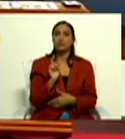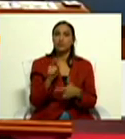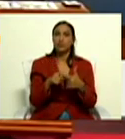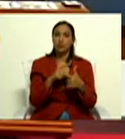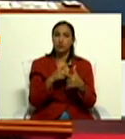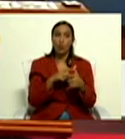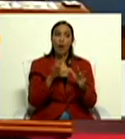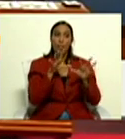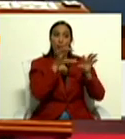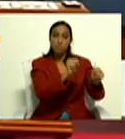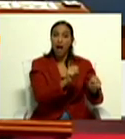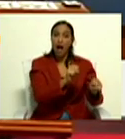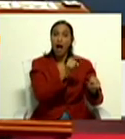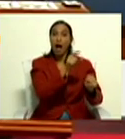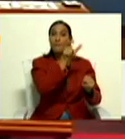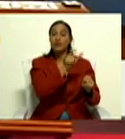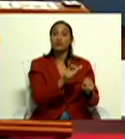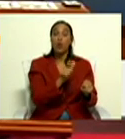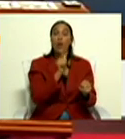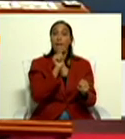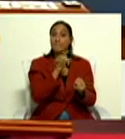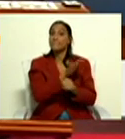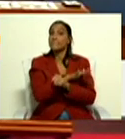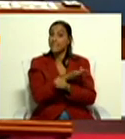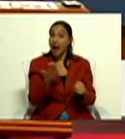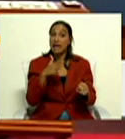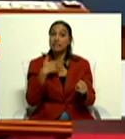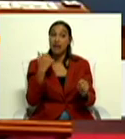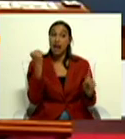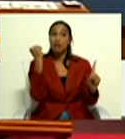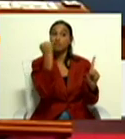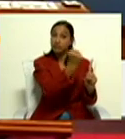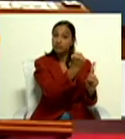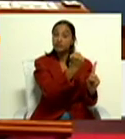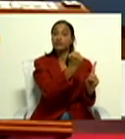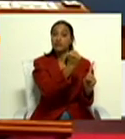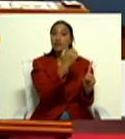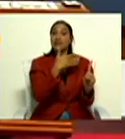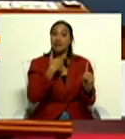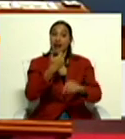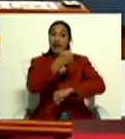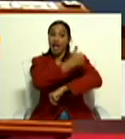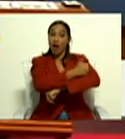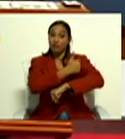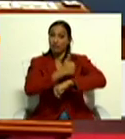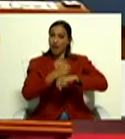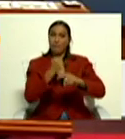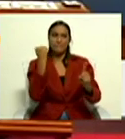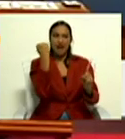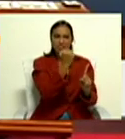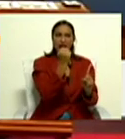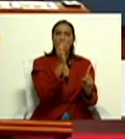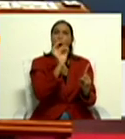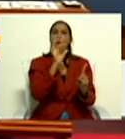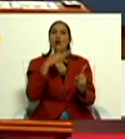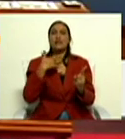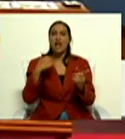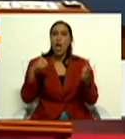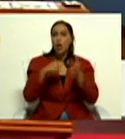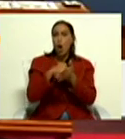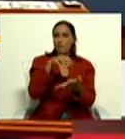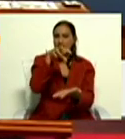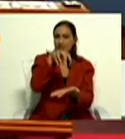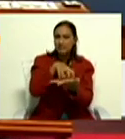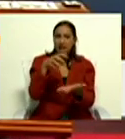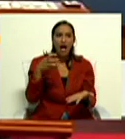una persona vinculada en Venezuela a atentar contra autoridades del Estado, a intentar golpes de Estado, guerras civiles, y lo